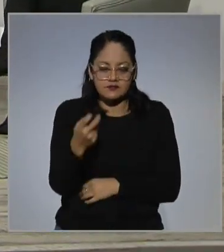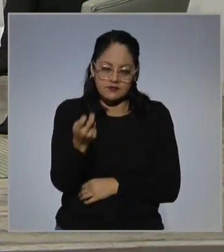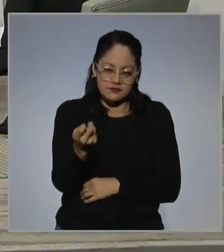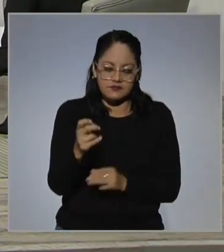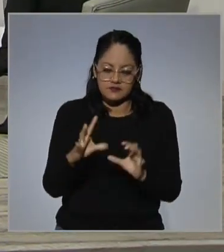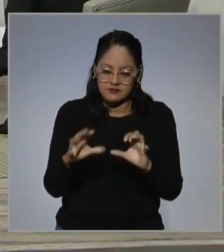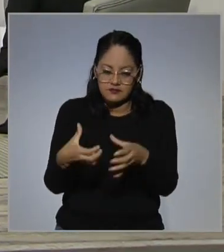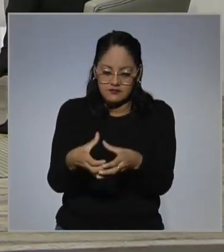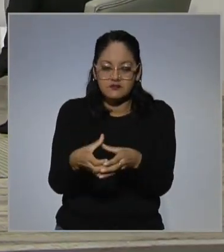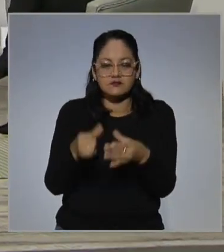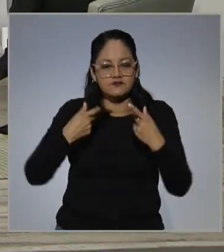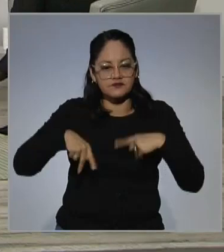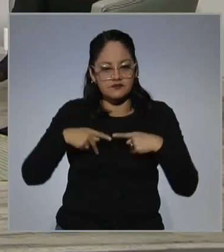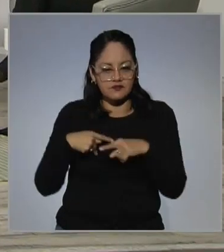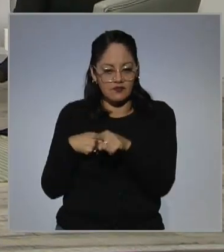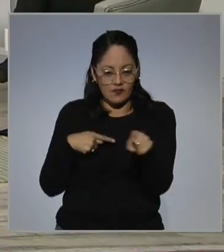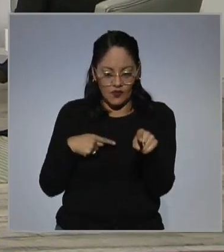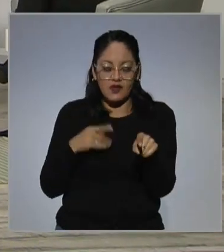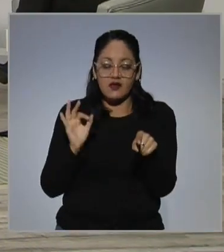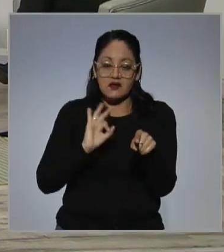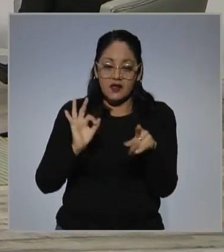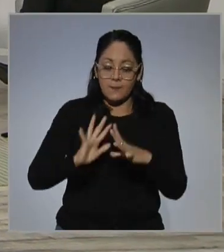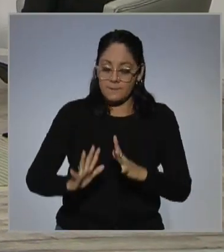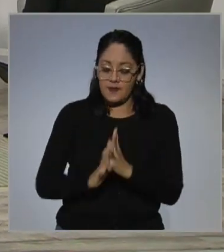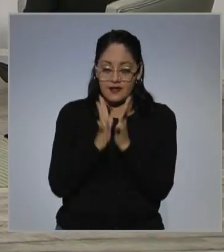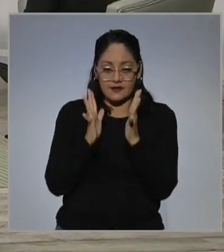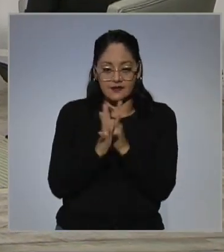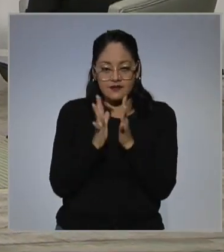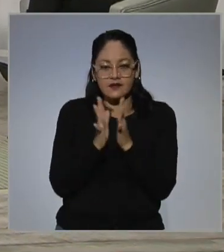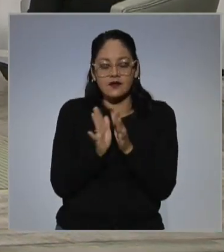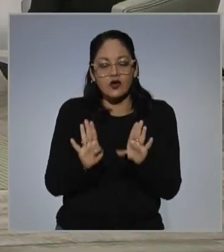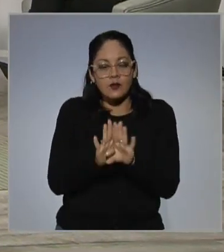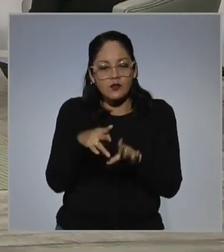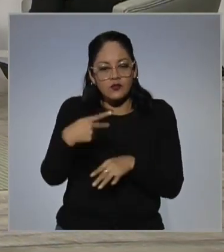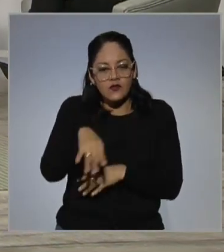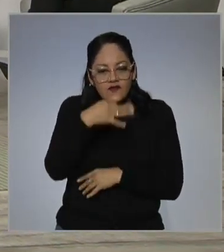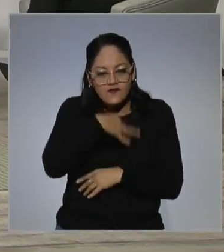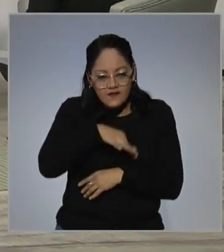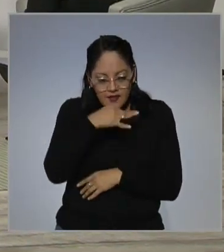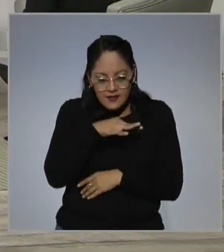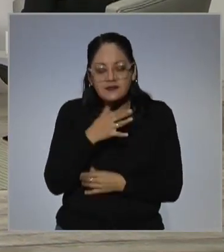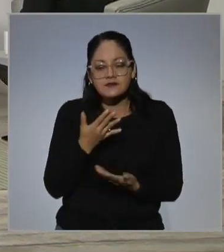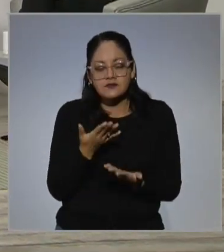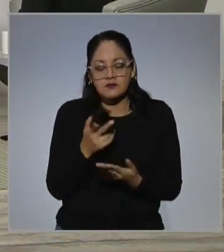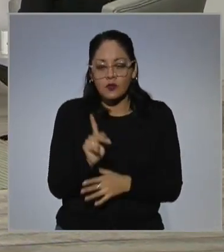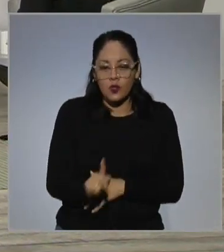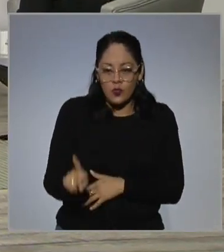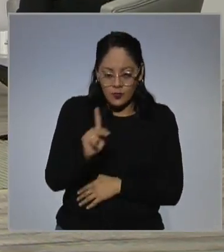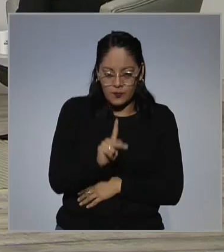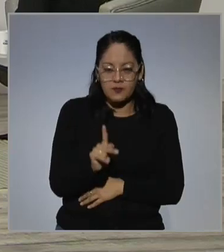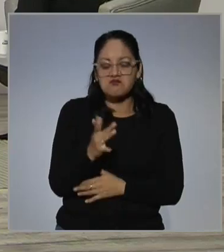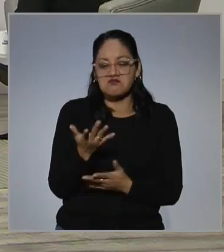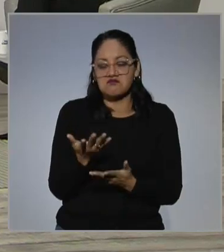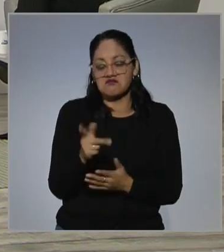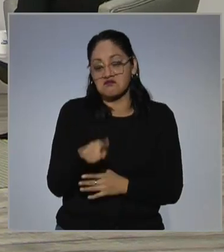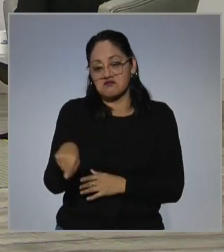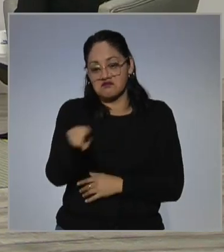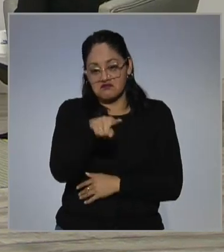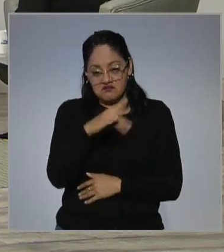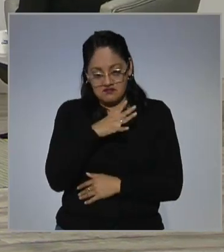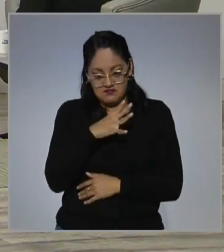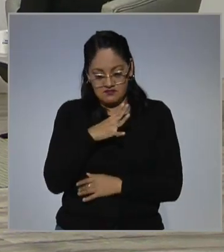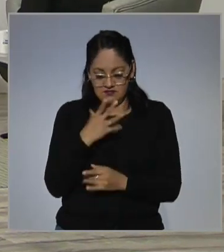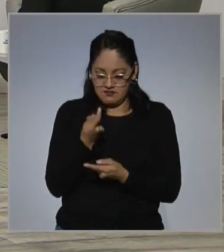cuestión colectiva de la gente que puede participar o no en estas festividades públicas, que tienen